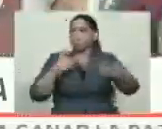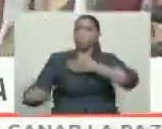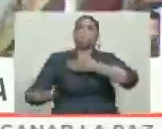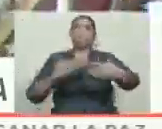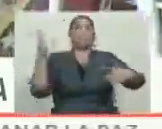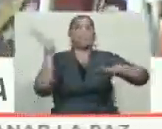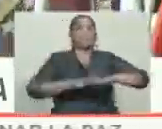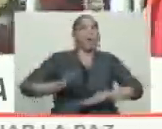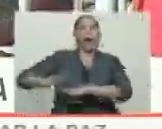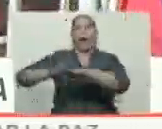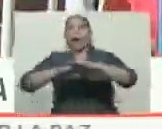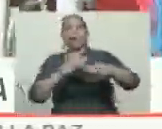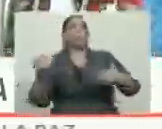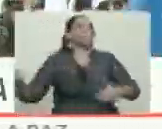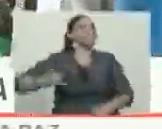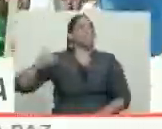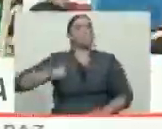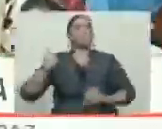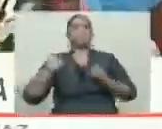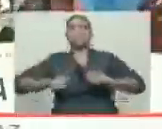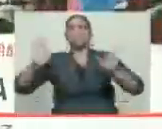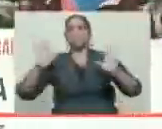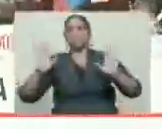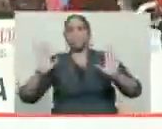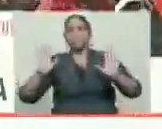lo que pase y en cualquier circunstancia.